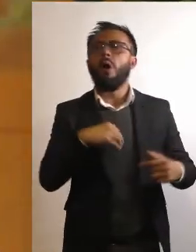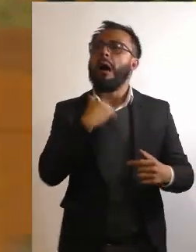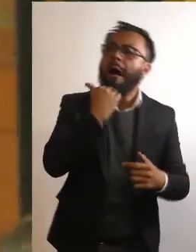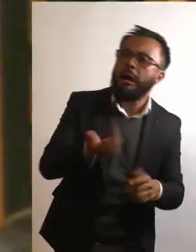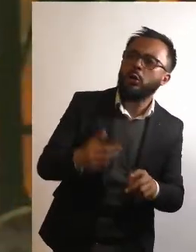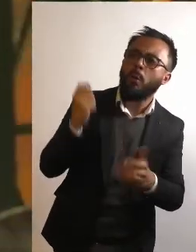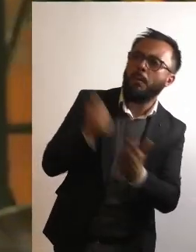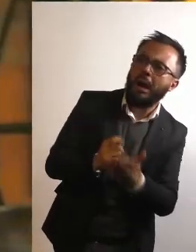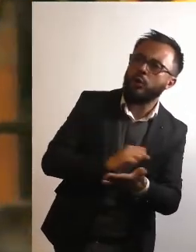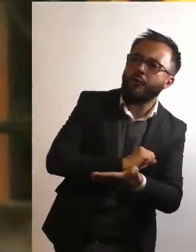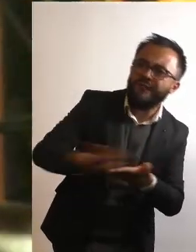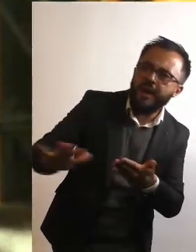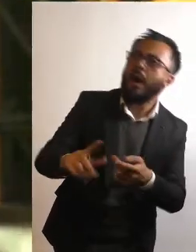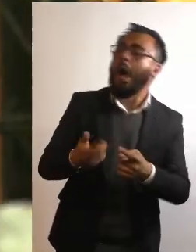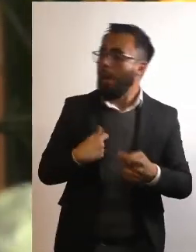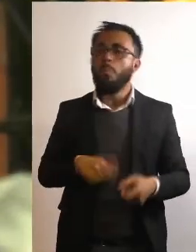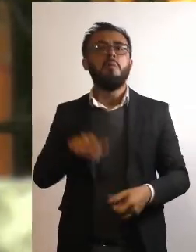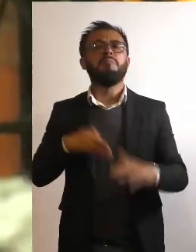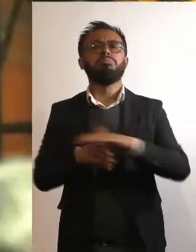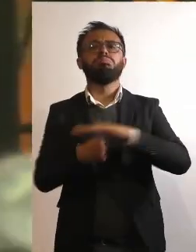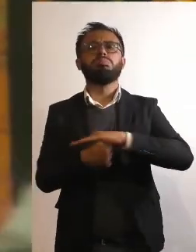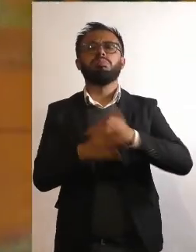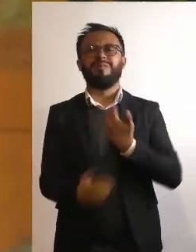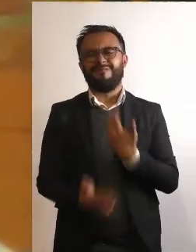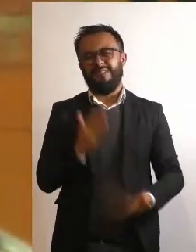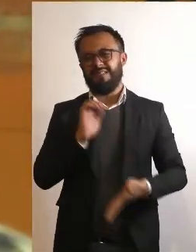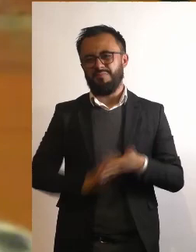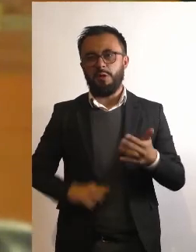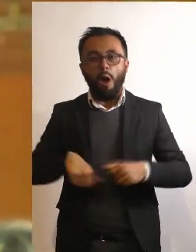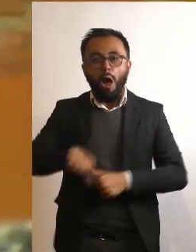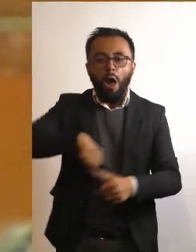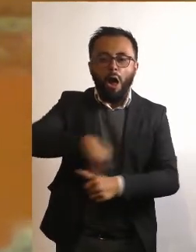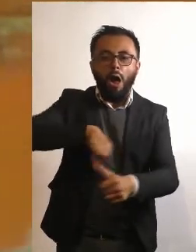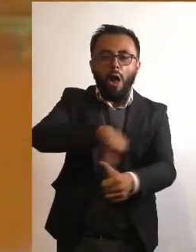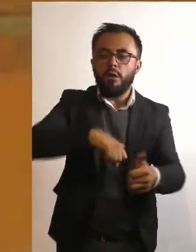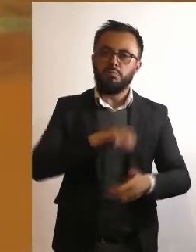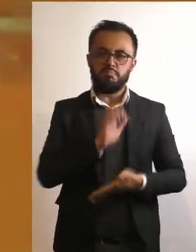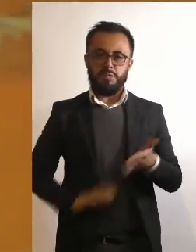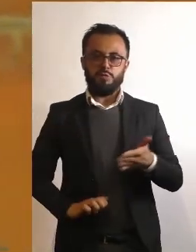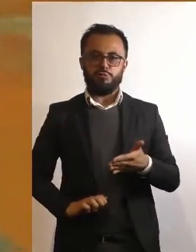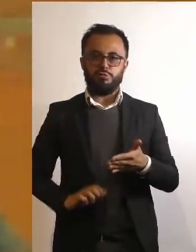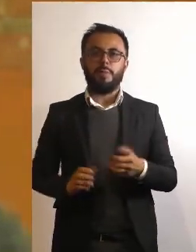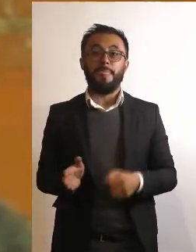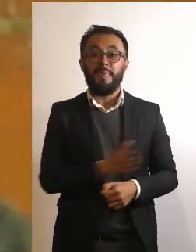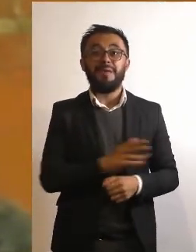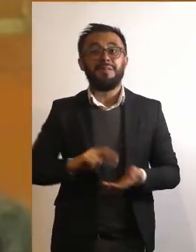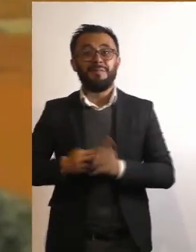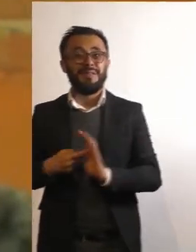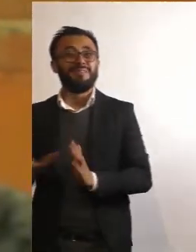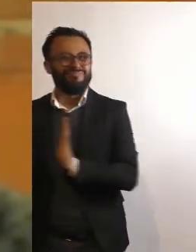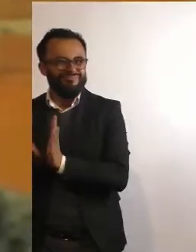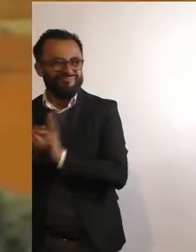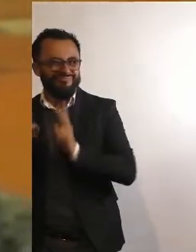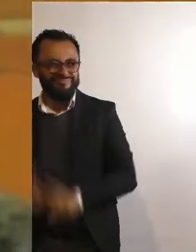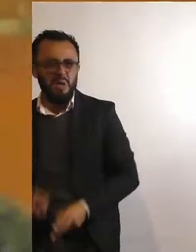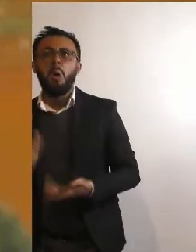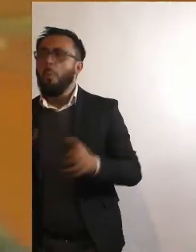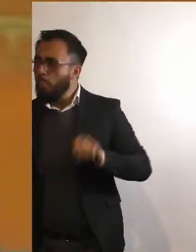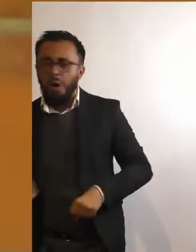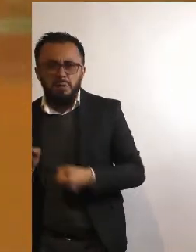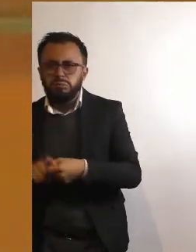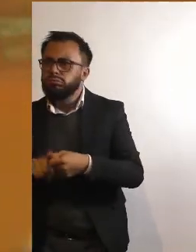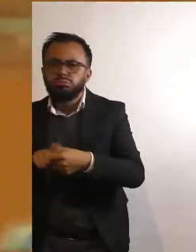nosotros y relacionarnos con instituciones poderosas, de manera que ellos puedan enriquecer su proceso de formación y de investigación con las mejores universidades del